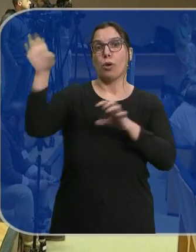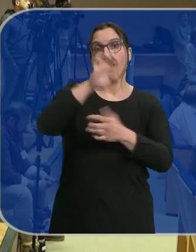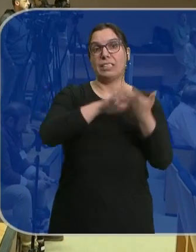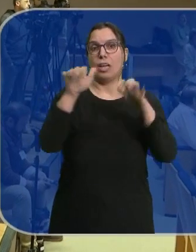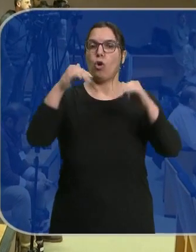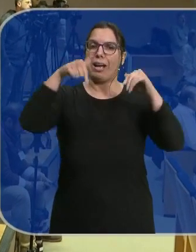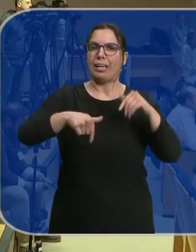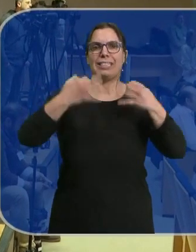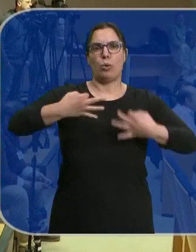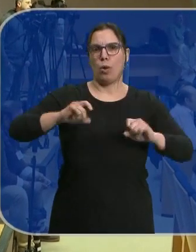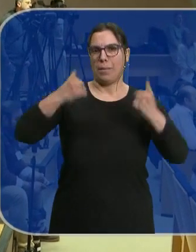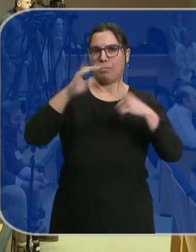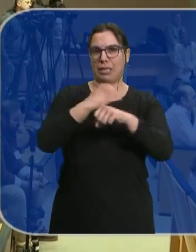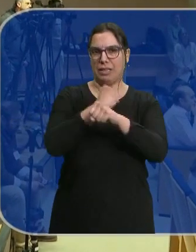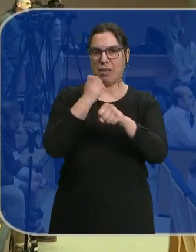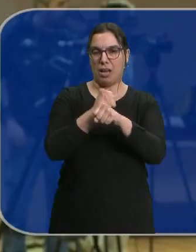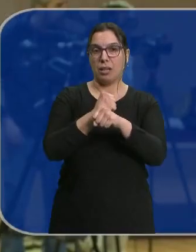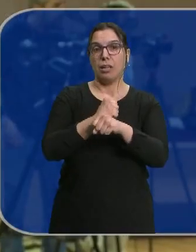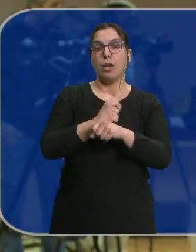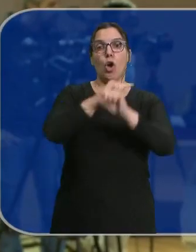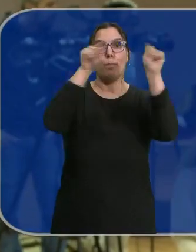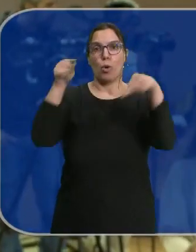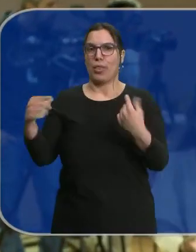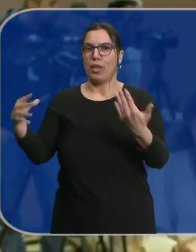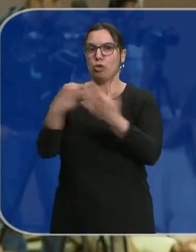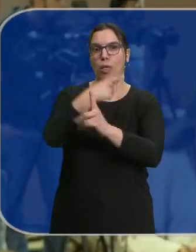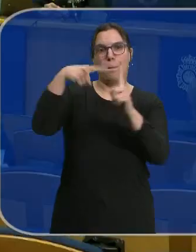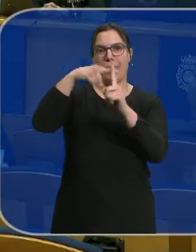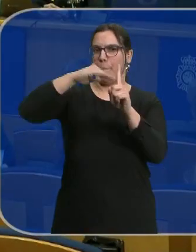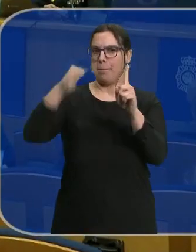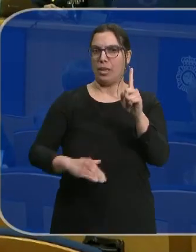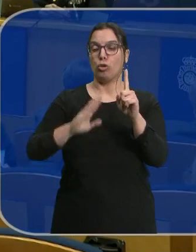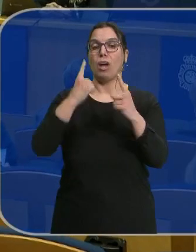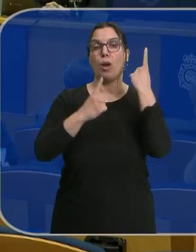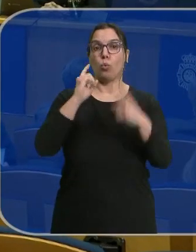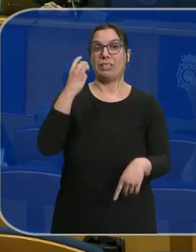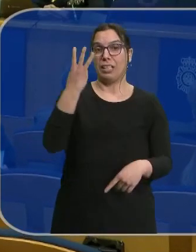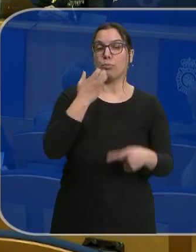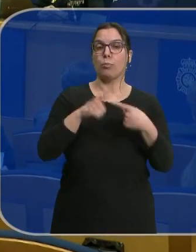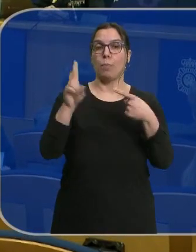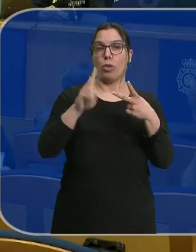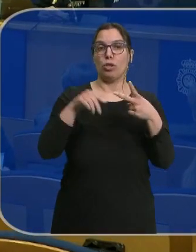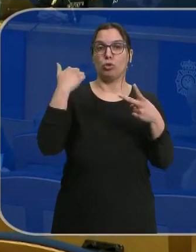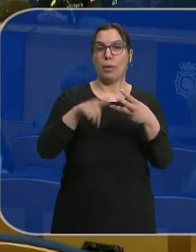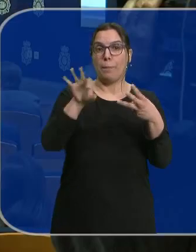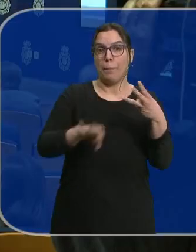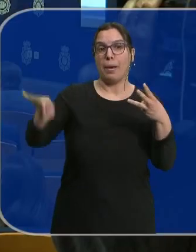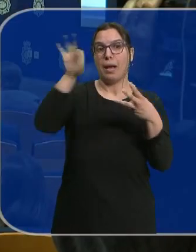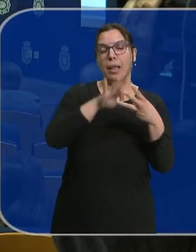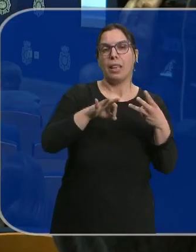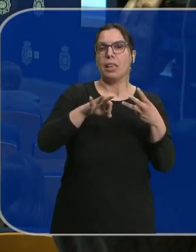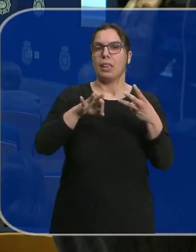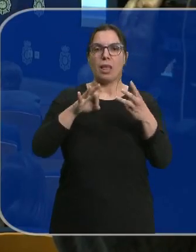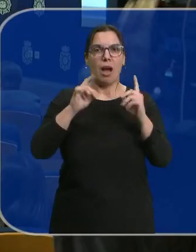autónomas más seguras para ejercer la profesión. Todas las provincias se encuentran por debajo de la media y hasta 3 de ellas, Valladolid, Soria y Palencia, no